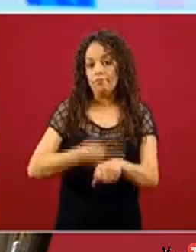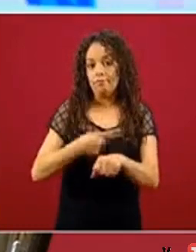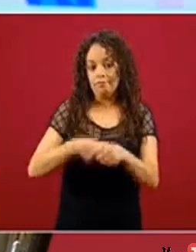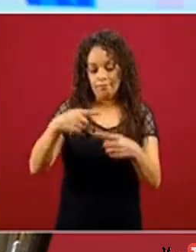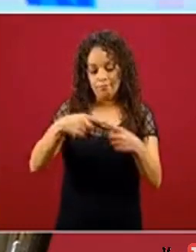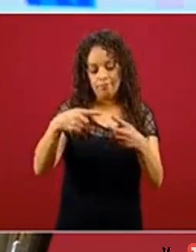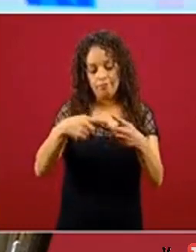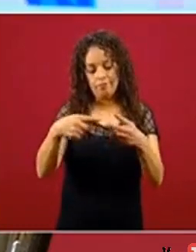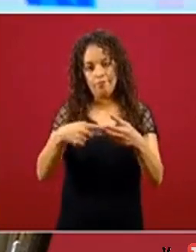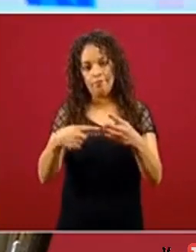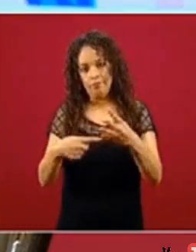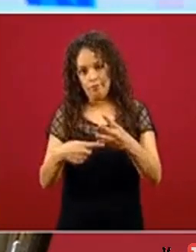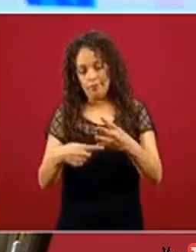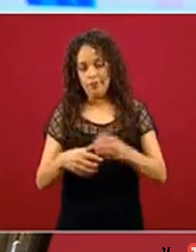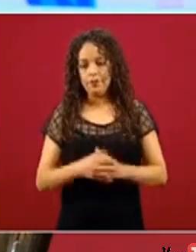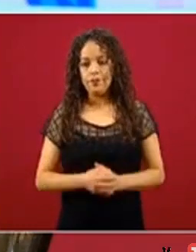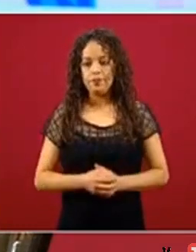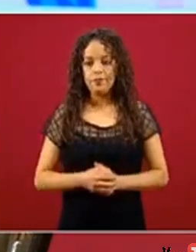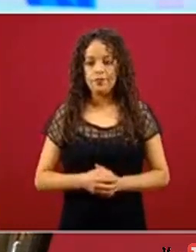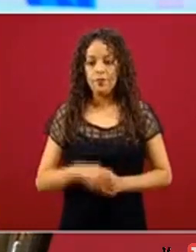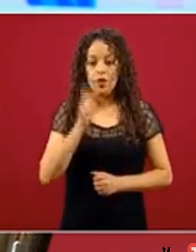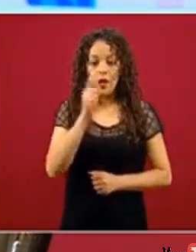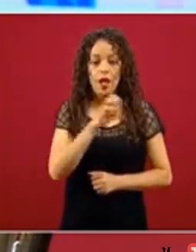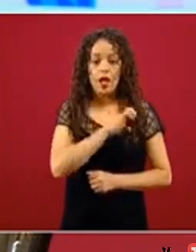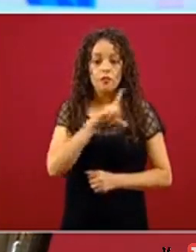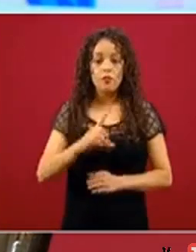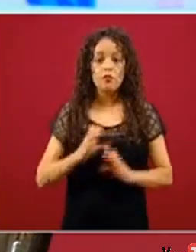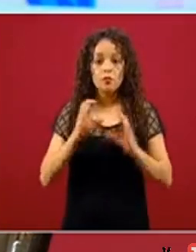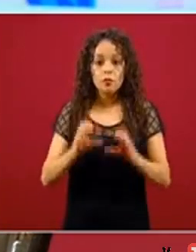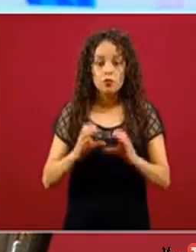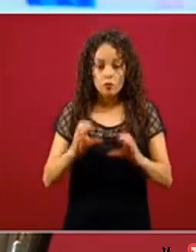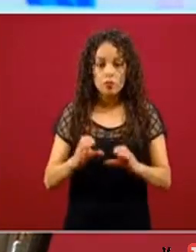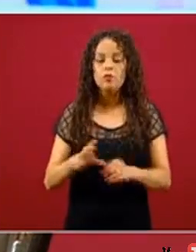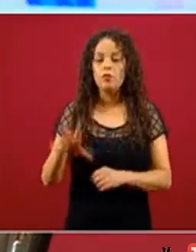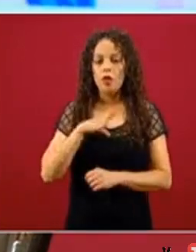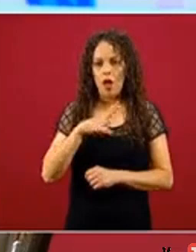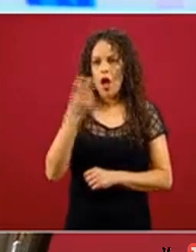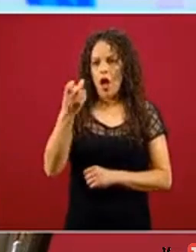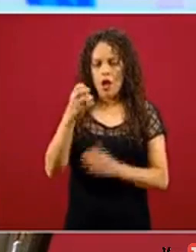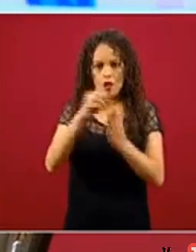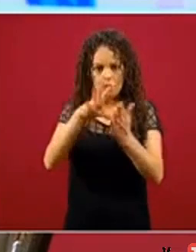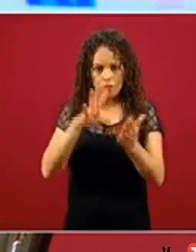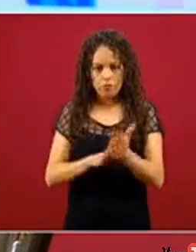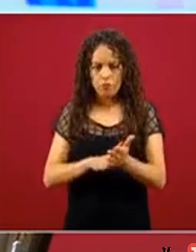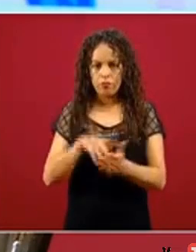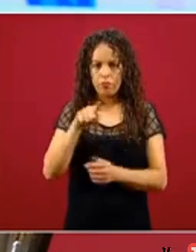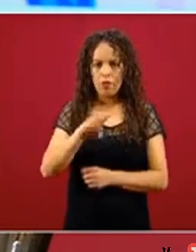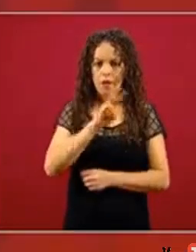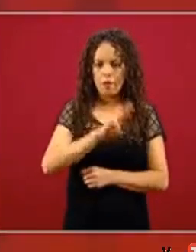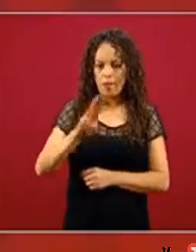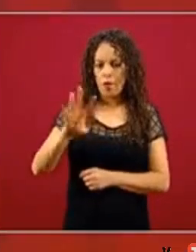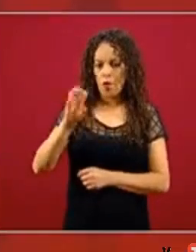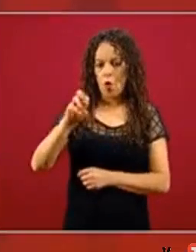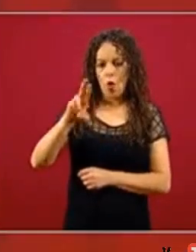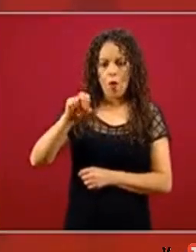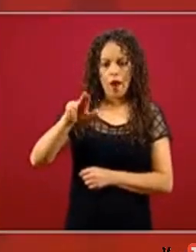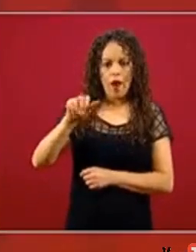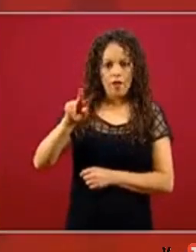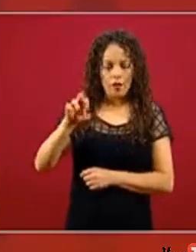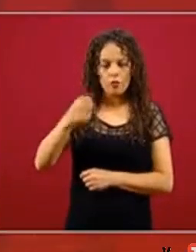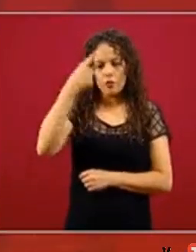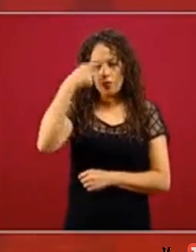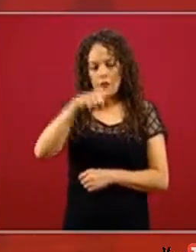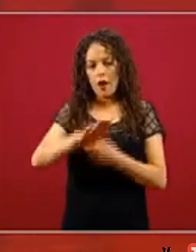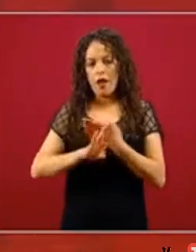estos especiales cuidados está en los lineamientos que tenemos en la página Coronavirus. Hay varios: el de prevención de infecciones, el de